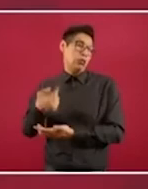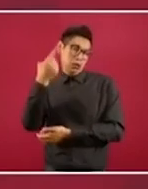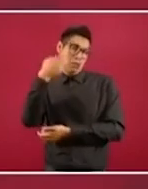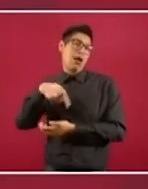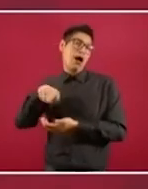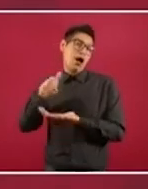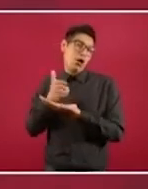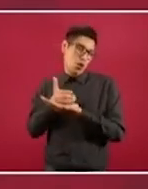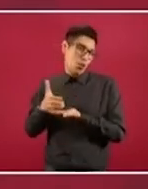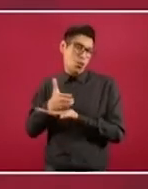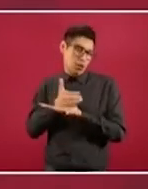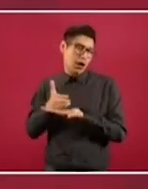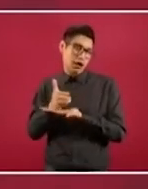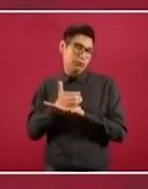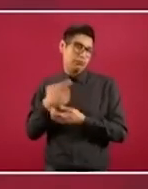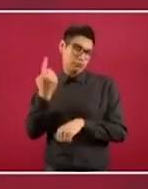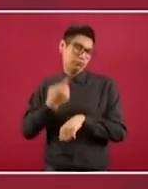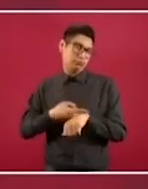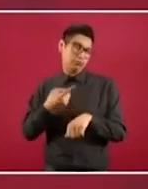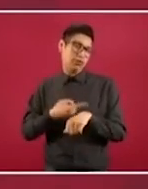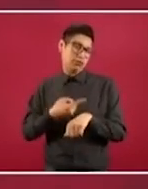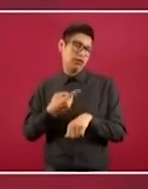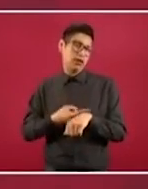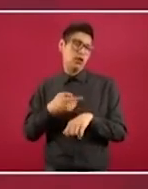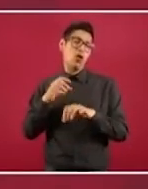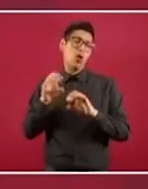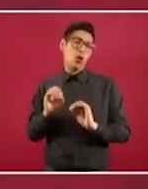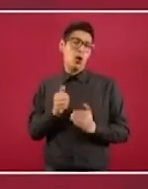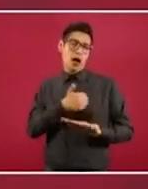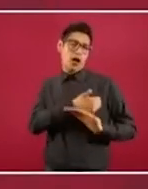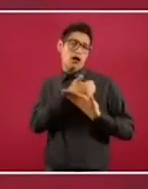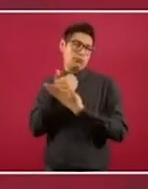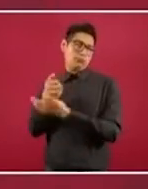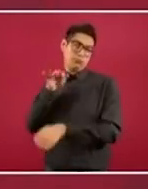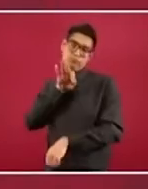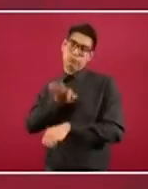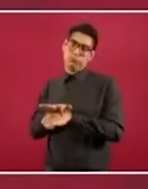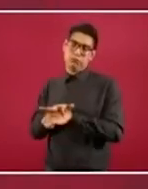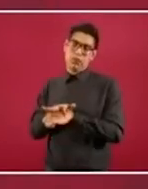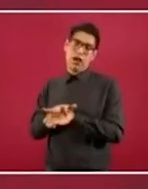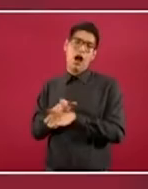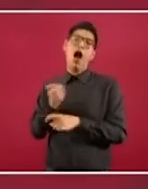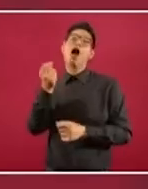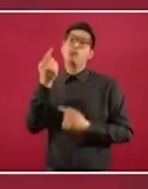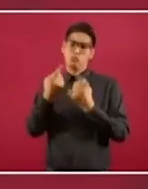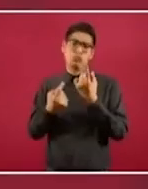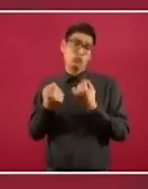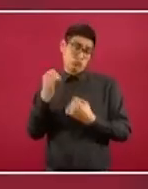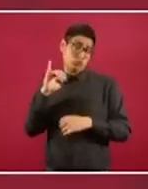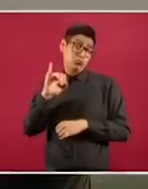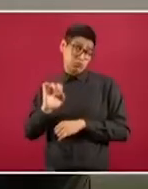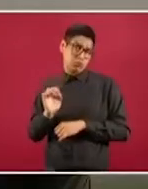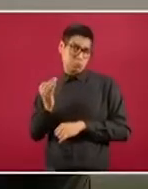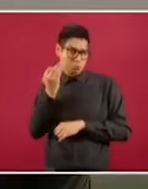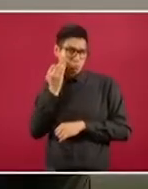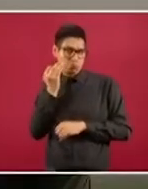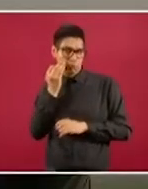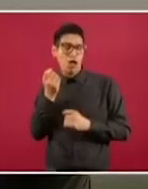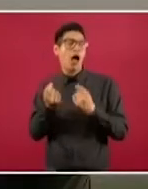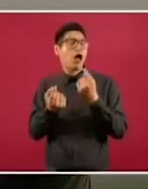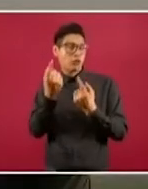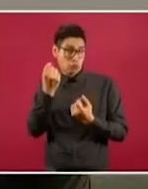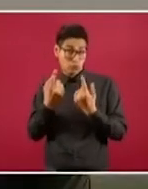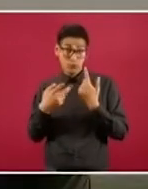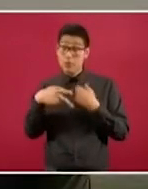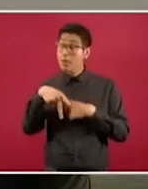o mejorar la curación o ayudar a la curación a esa persona enferma. Ese es el concepto.